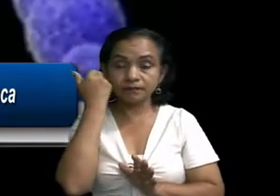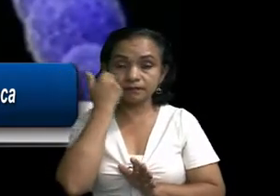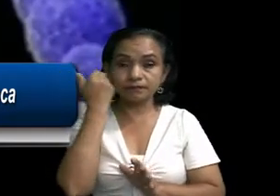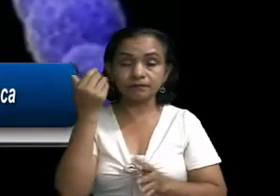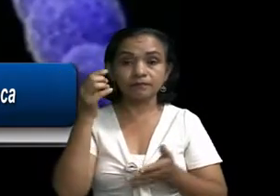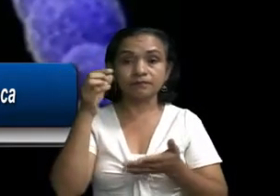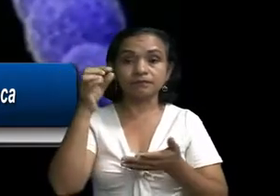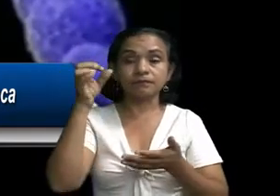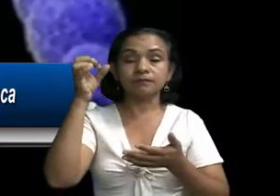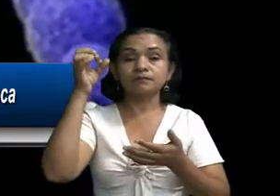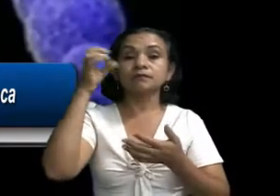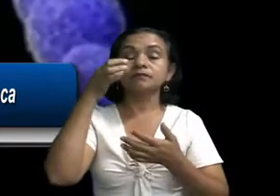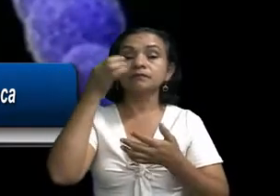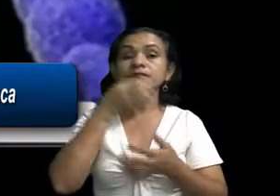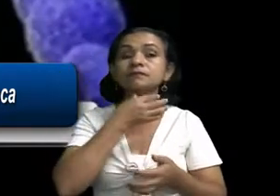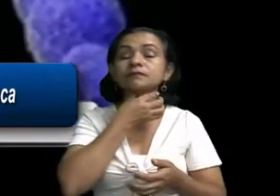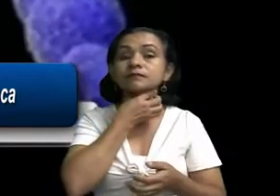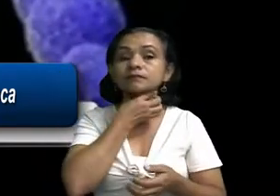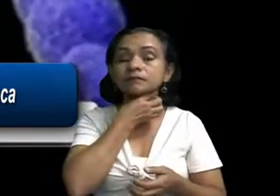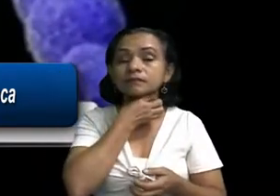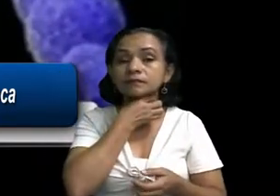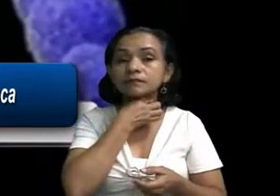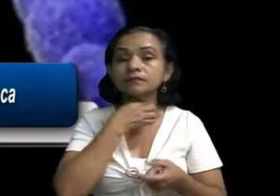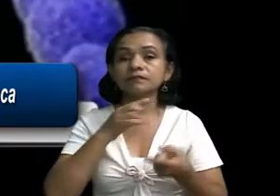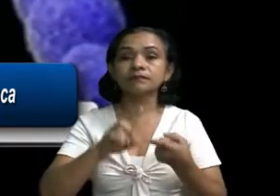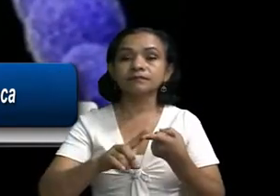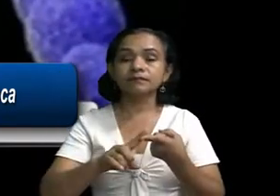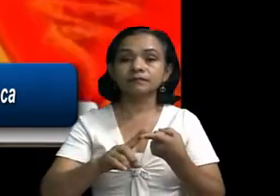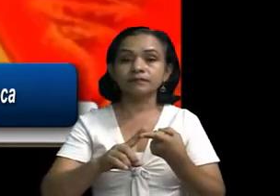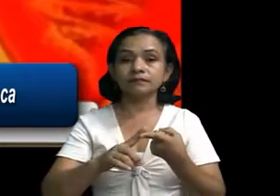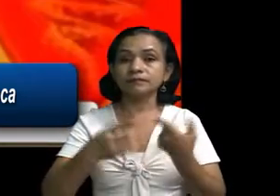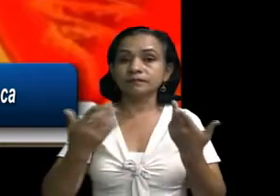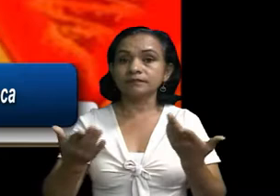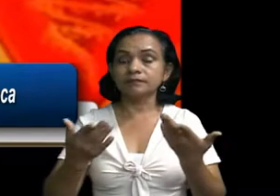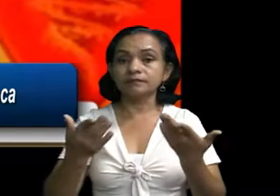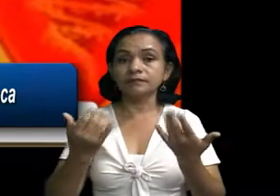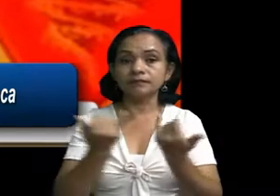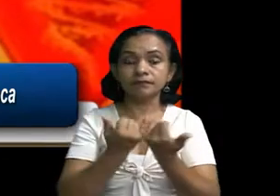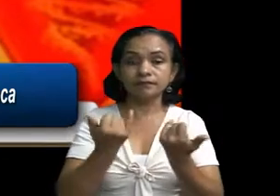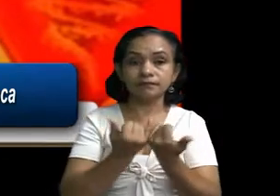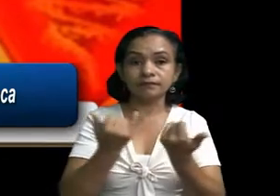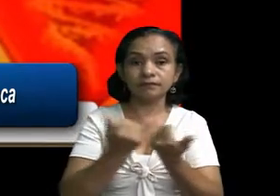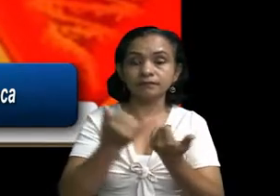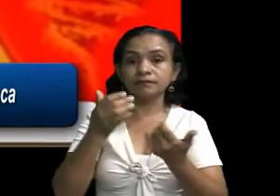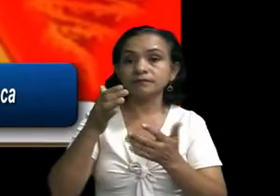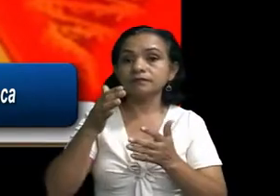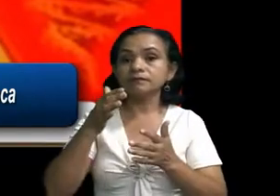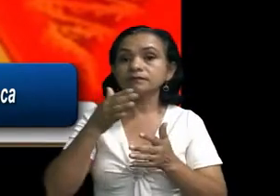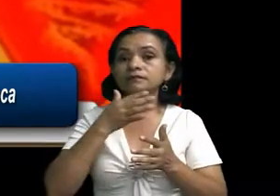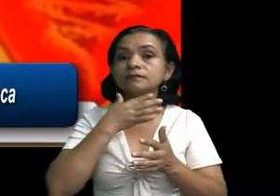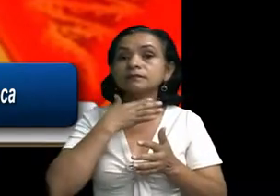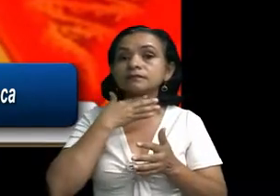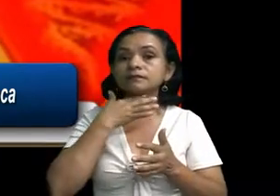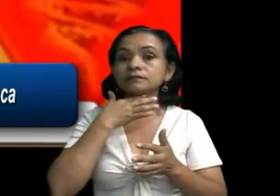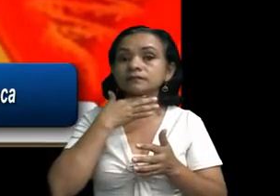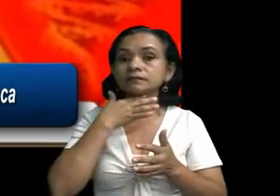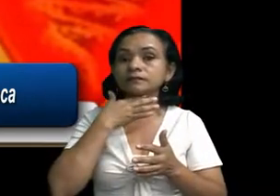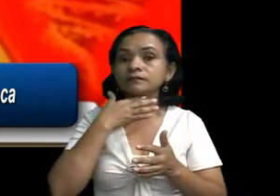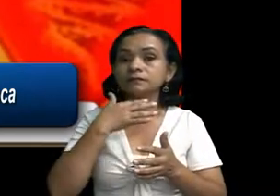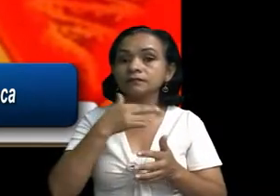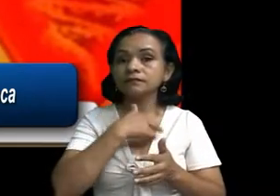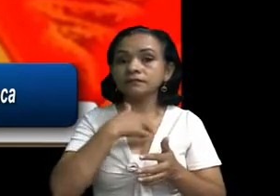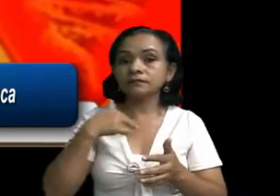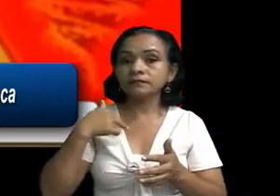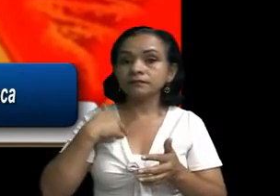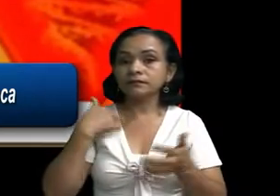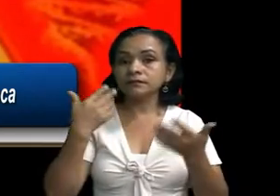gotas nasales cuando nosotros estornudamos y por la vía respiratoria. Entonces también nosotros cuando hablamos,